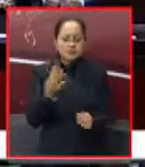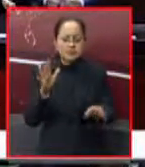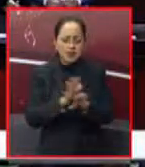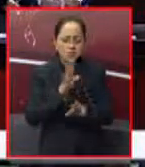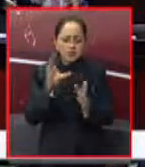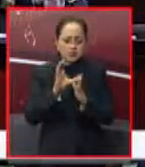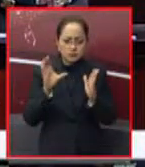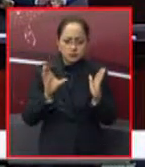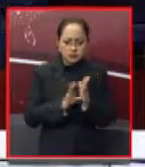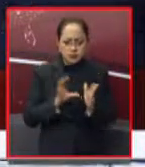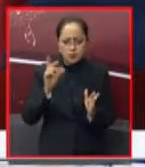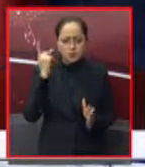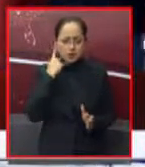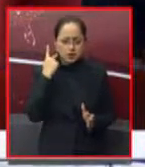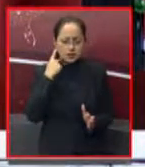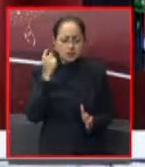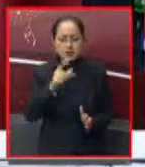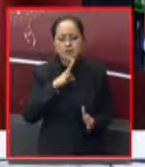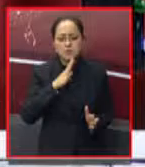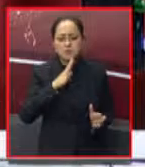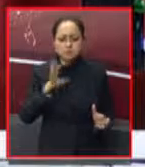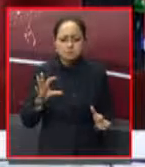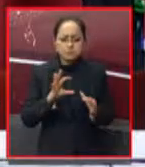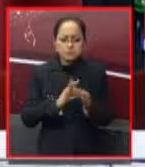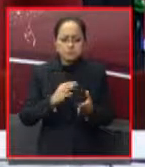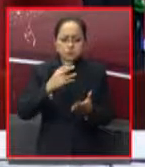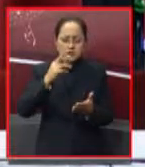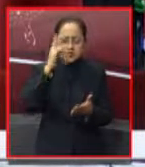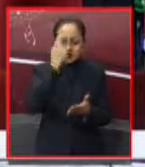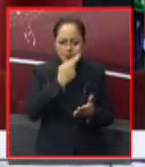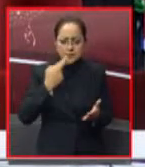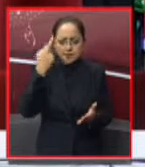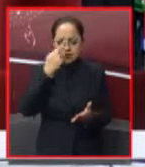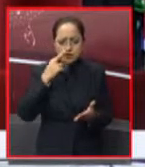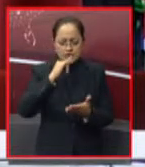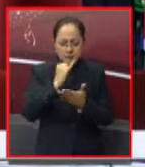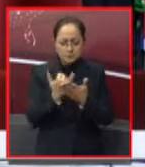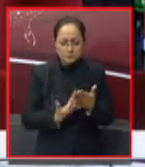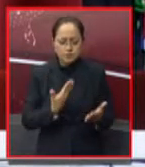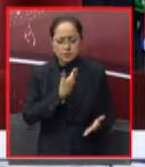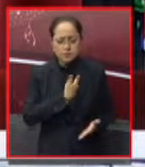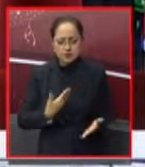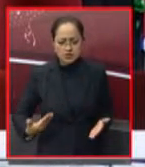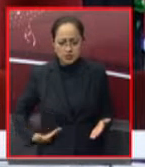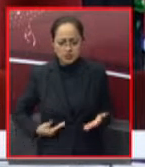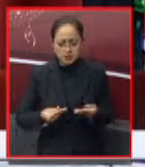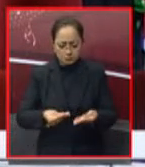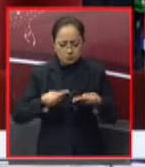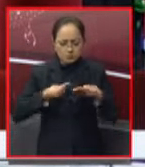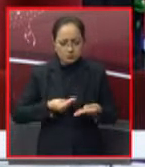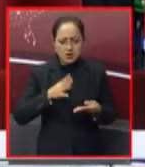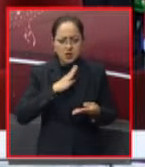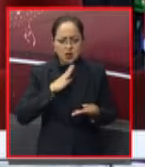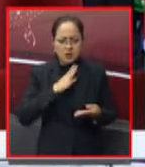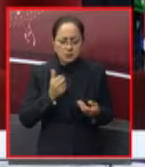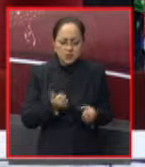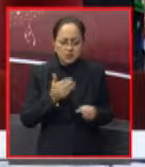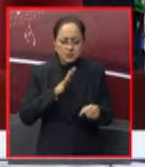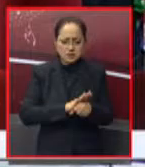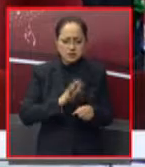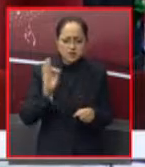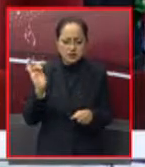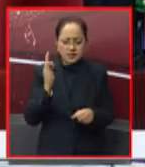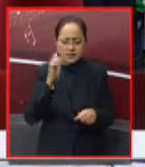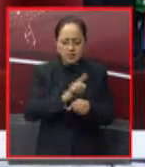Política. Además, se dio cumplimiento a la revisión del informe enviado por el titular del Ejecutivo sobre el estado que guarda la Administración Pública